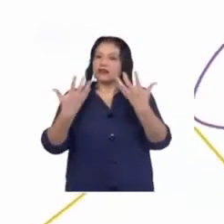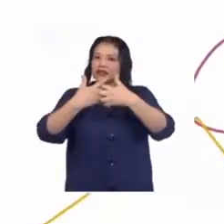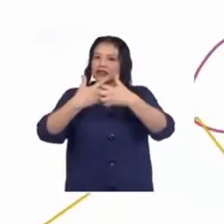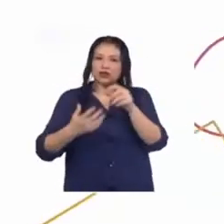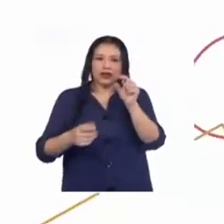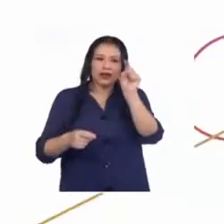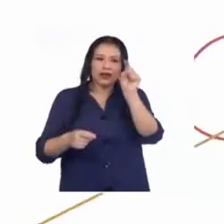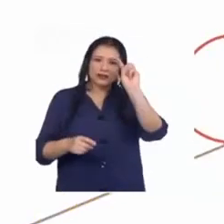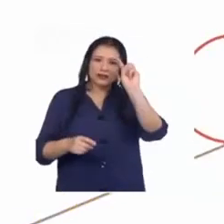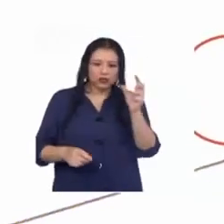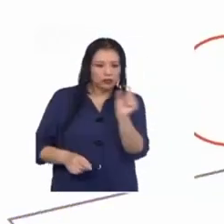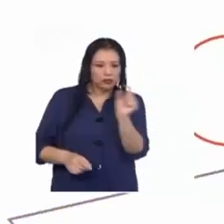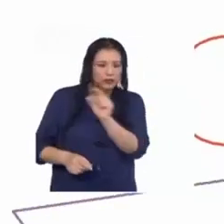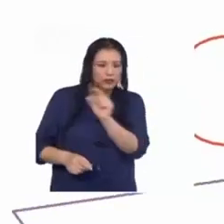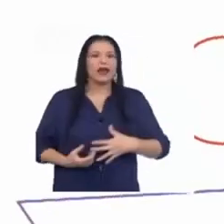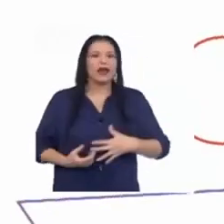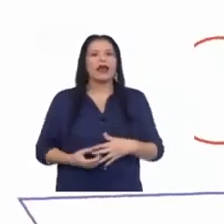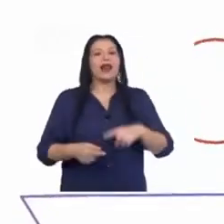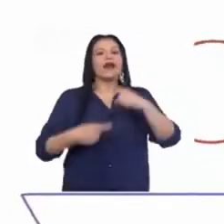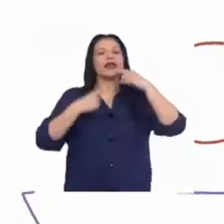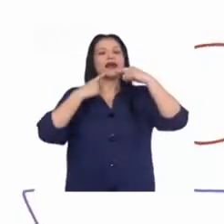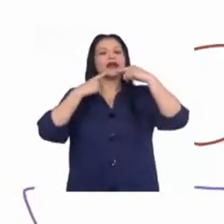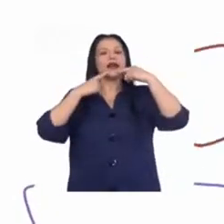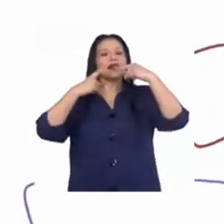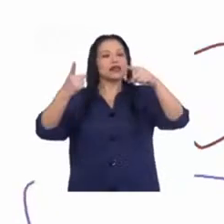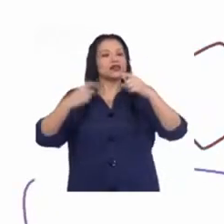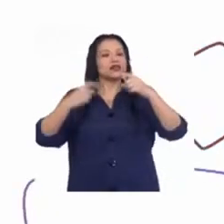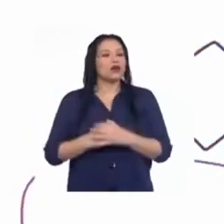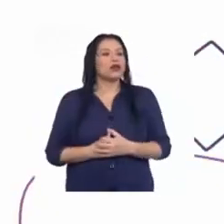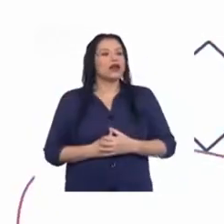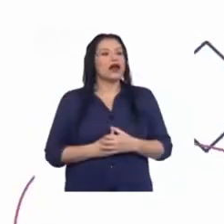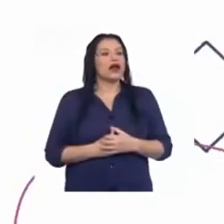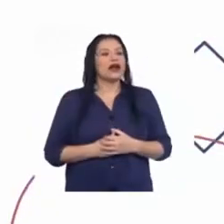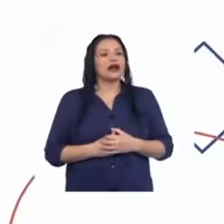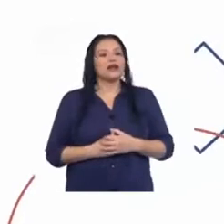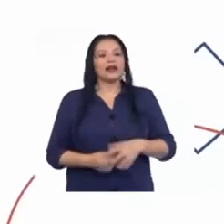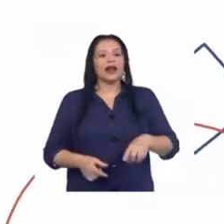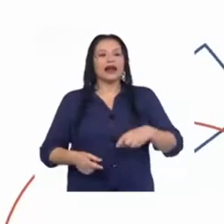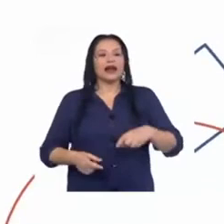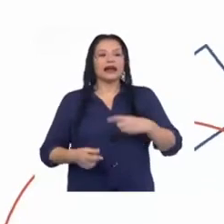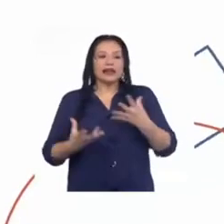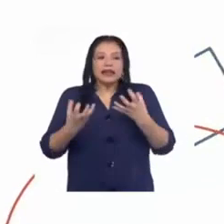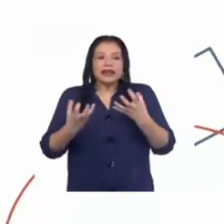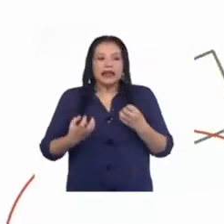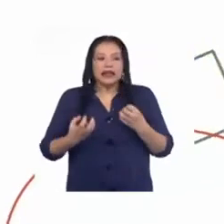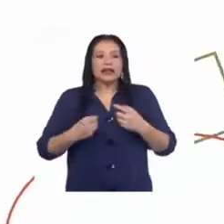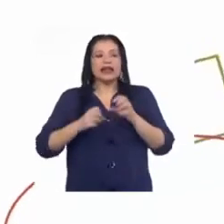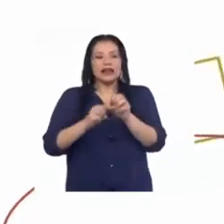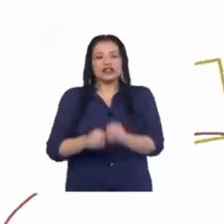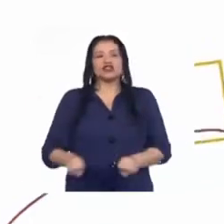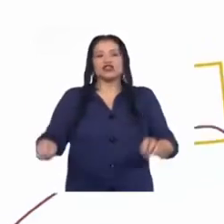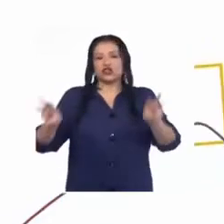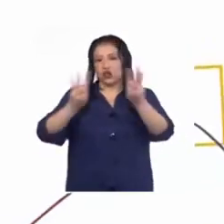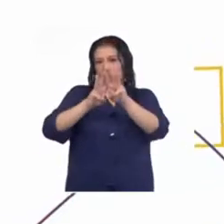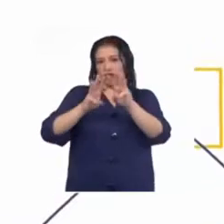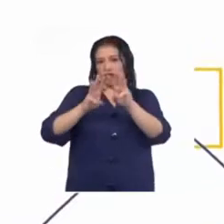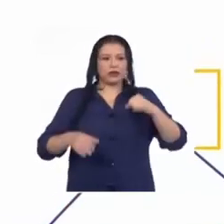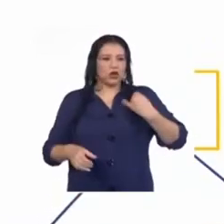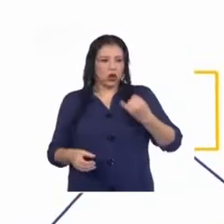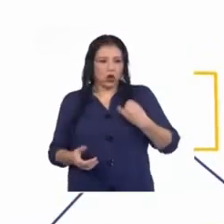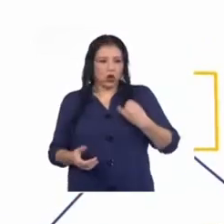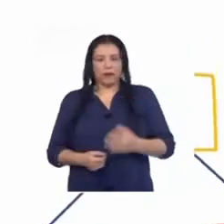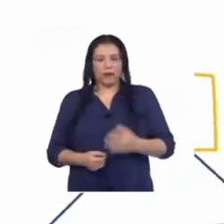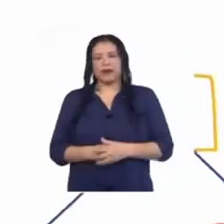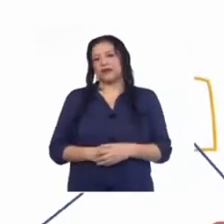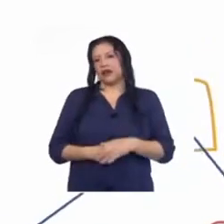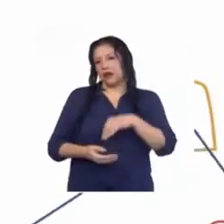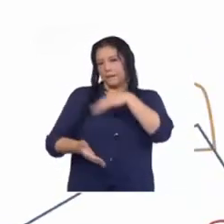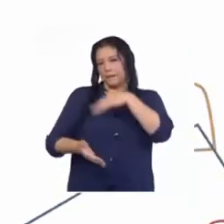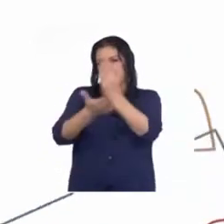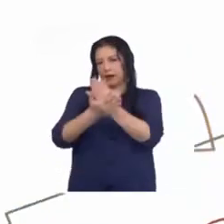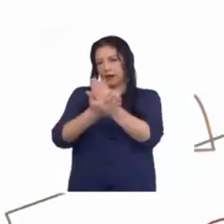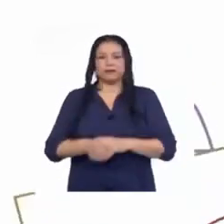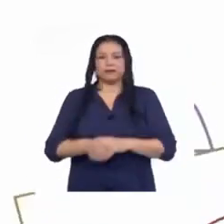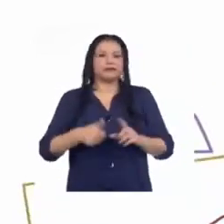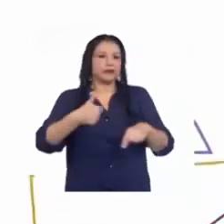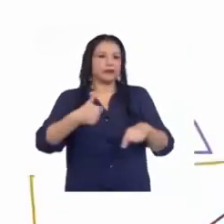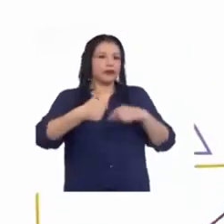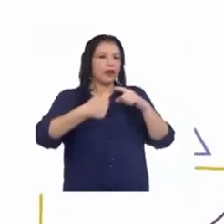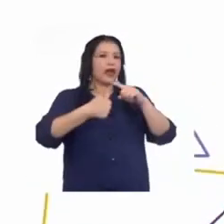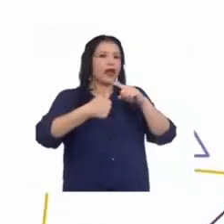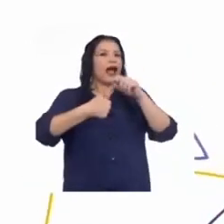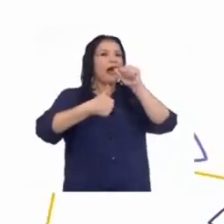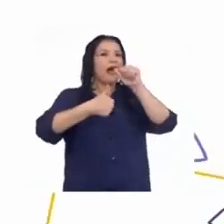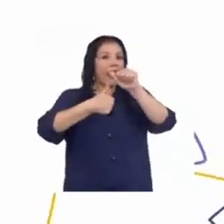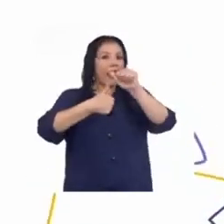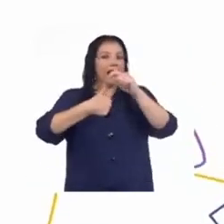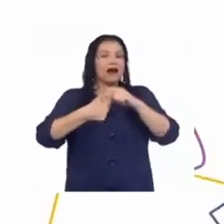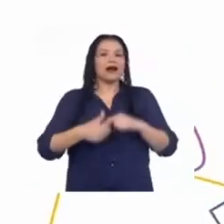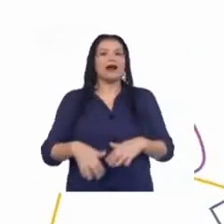de Intención de las Naciones Unidas sobre Jóvenes, problemática. Voy a leer las alternativas. A.